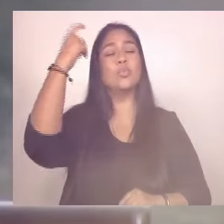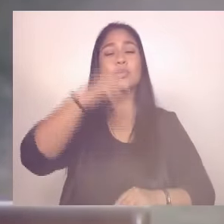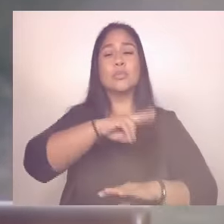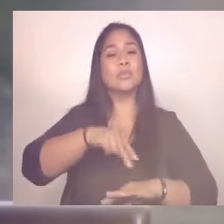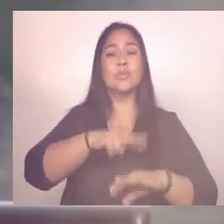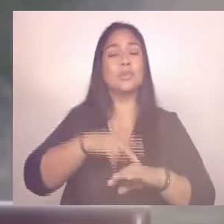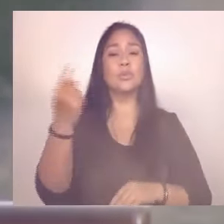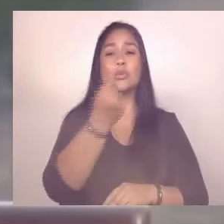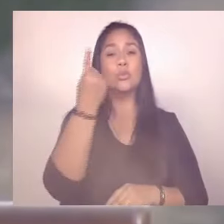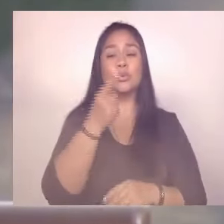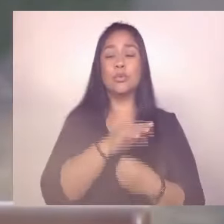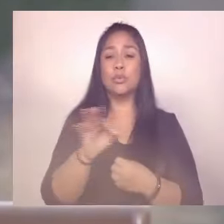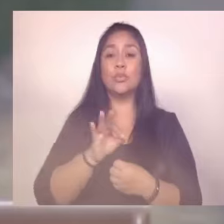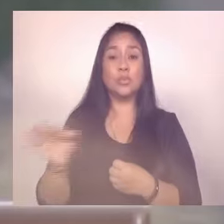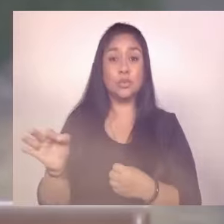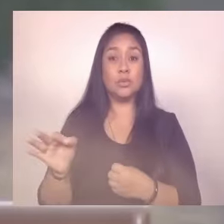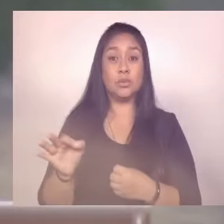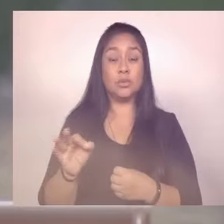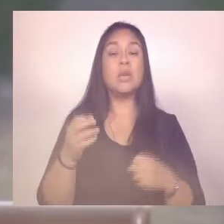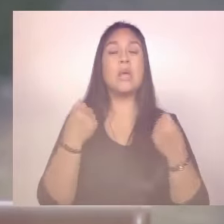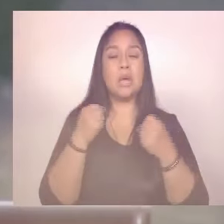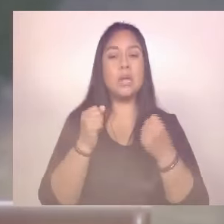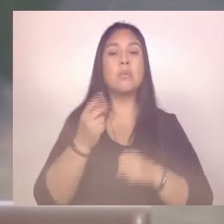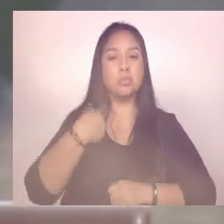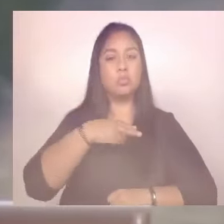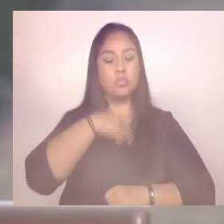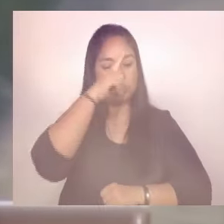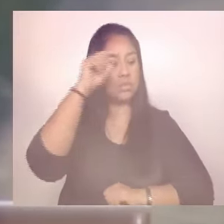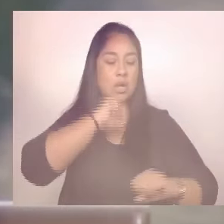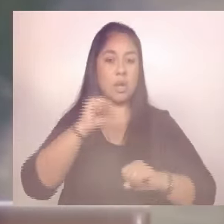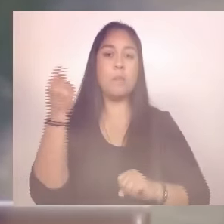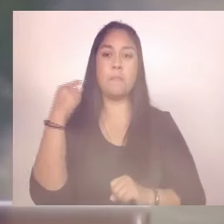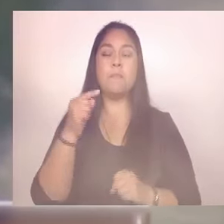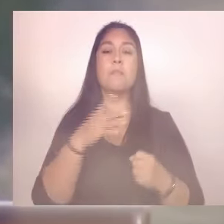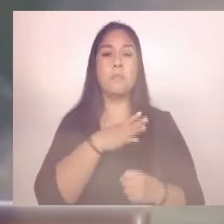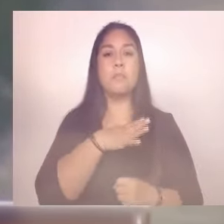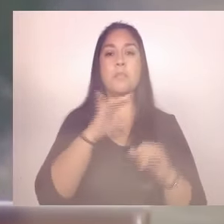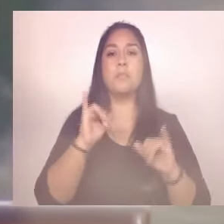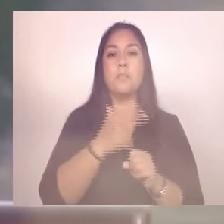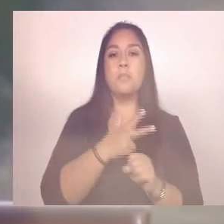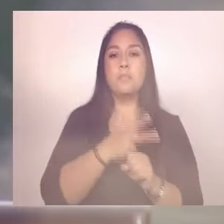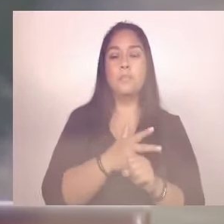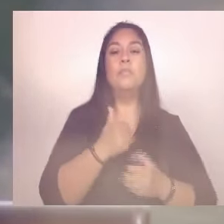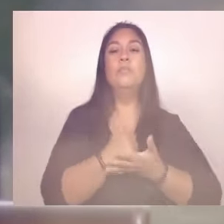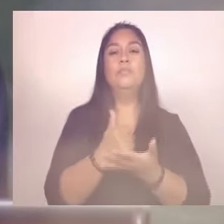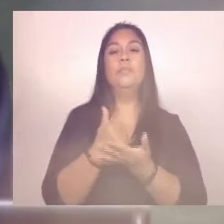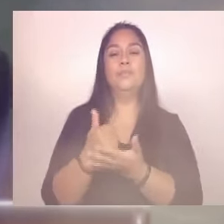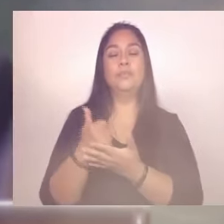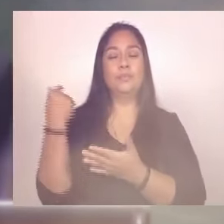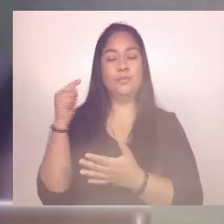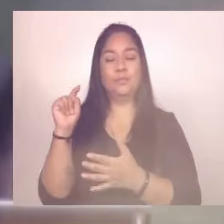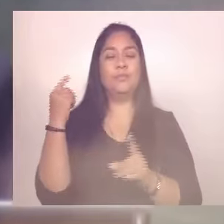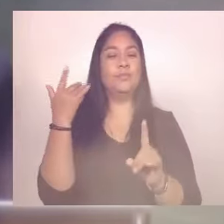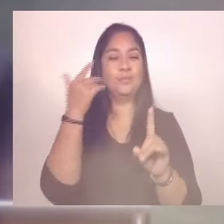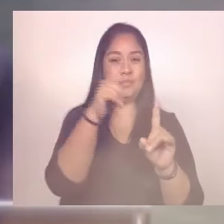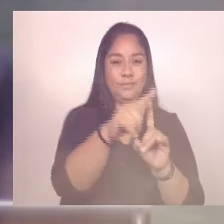aspiración natural de todos los pueblos. Haremos nuestra parte para conseguirla en Guatemala y colaboraremos para